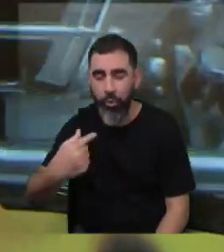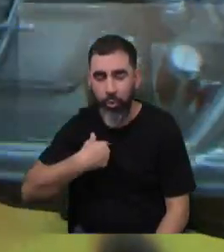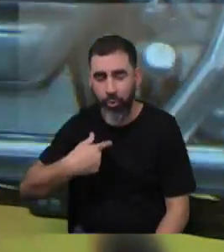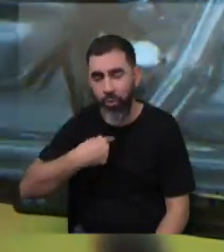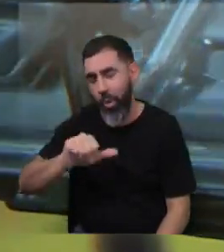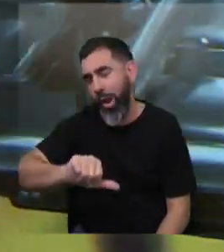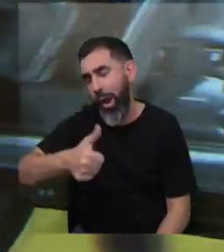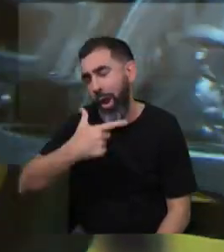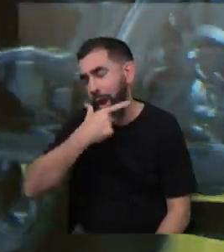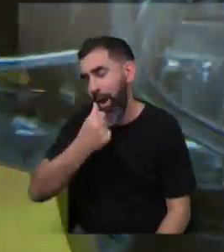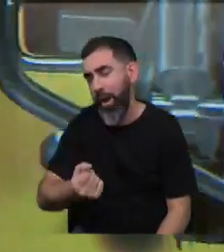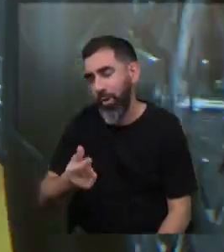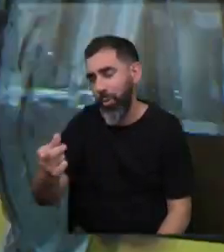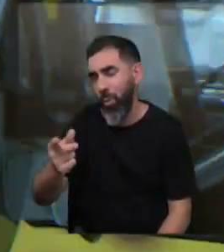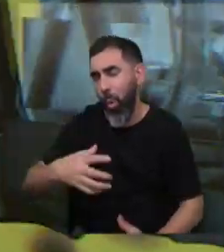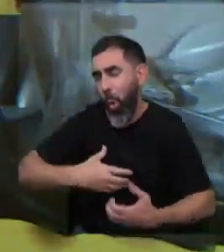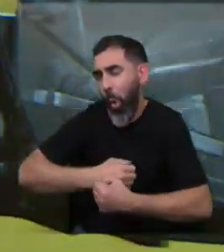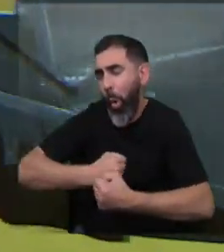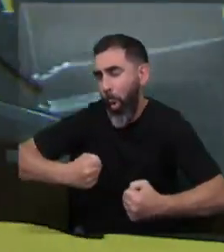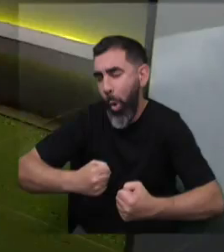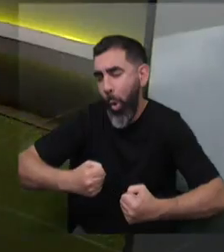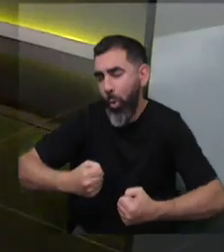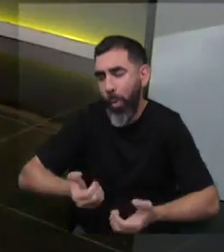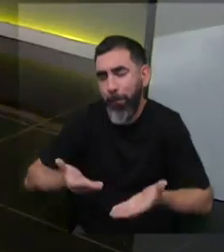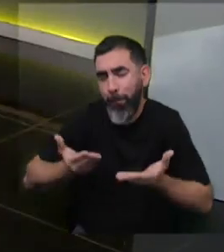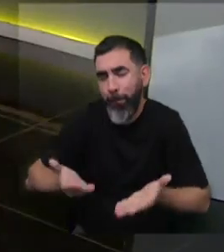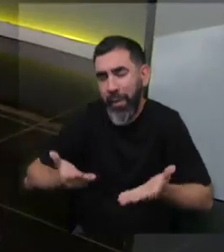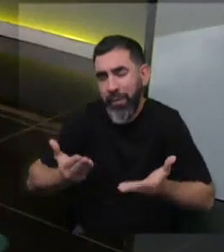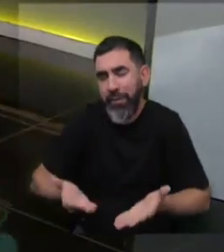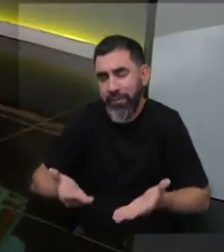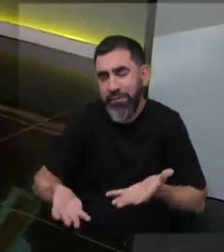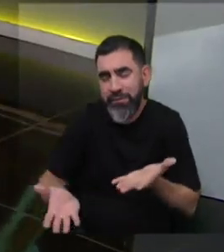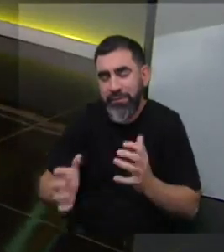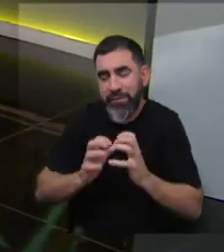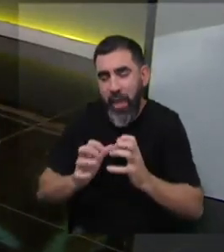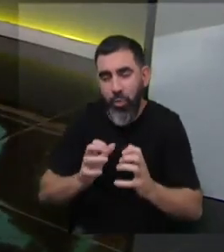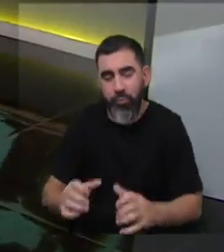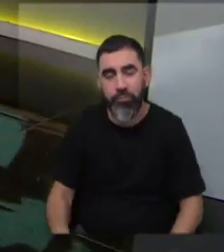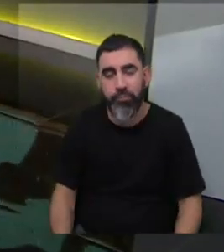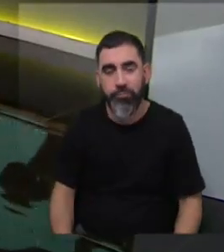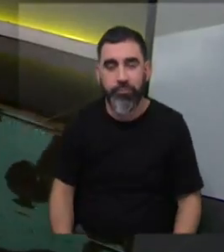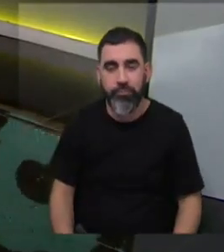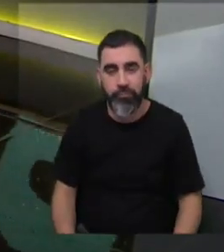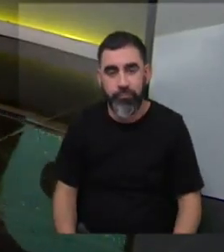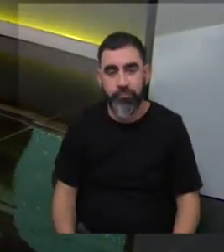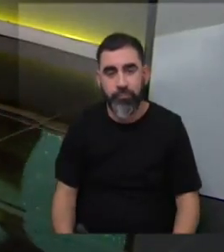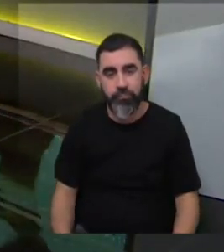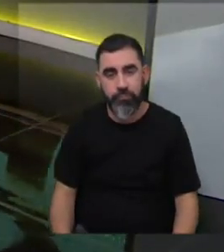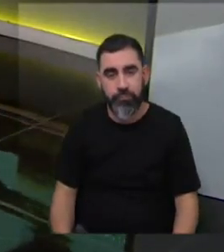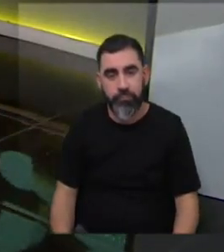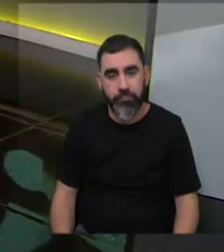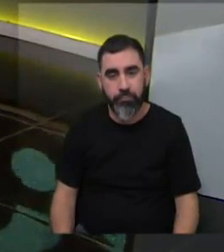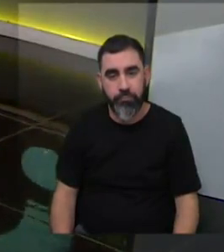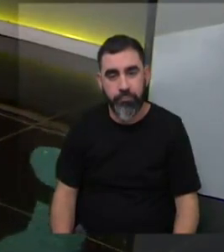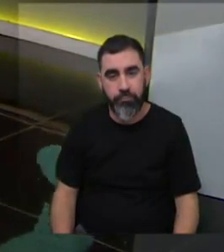voy a ganar porque vos sos muy gordo y tienes mucho más masa inercial que yo. Acá les propongo que hagamos